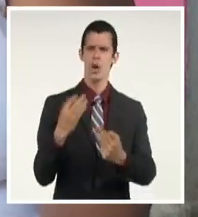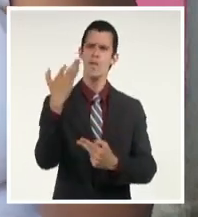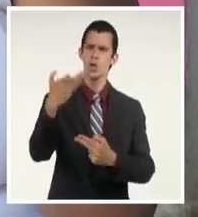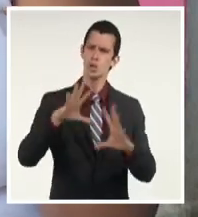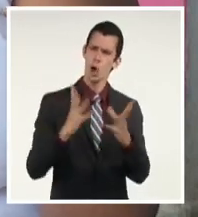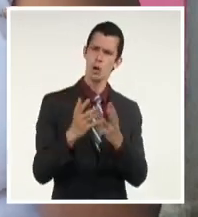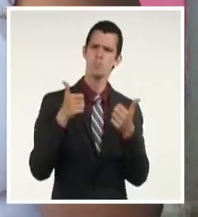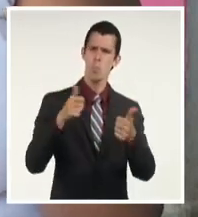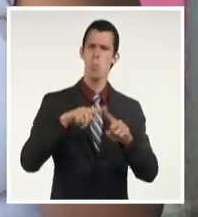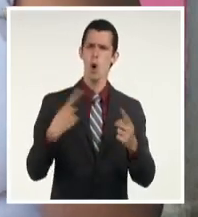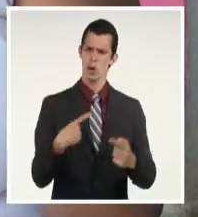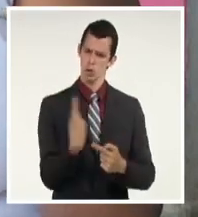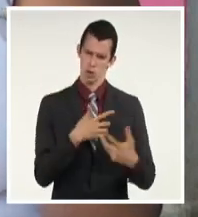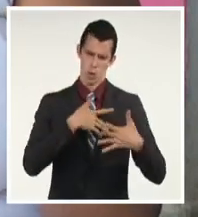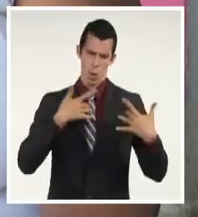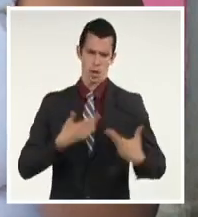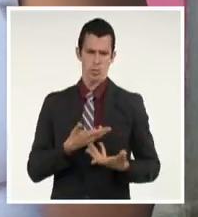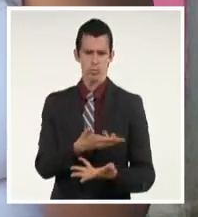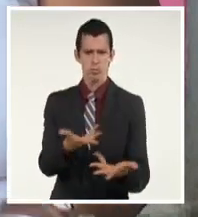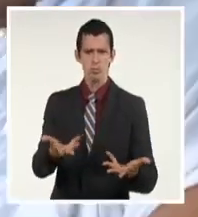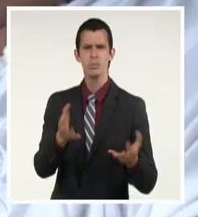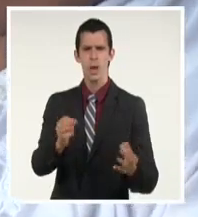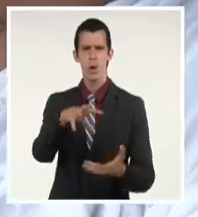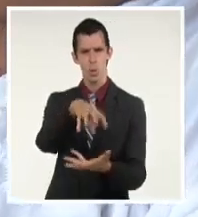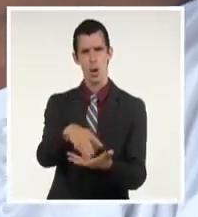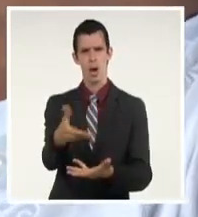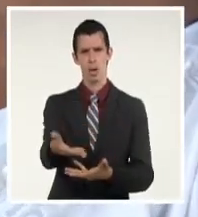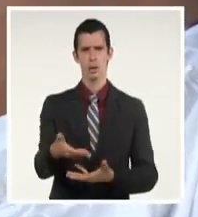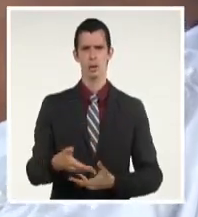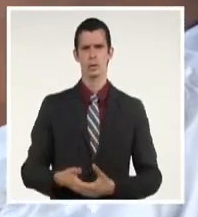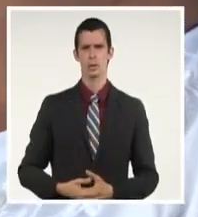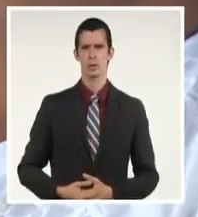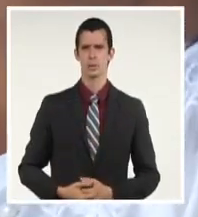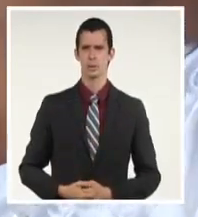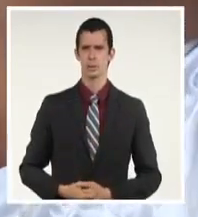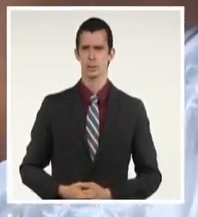corazón a La Guinera. Eduardo Cedeño Milán, Sistema Informativo de la